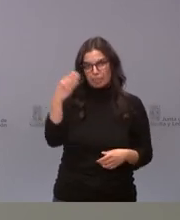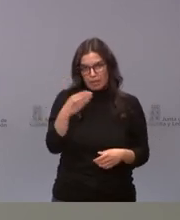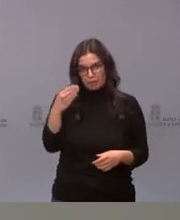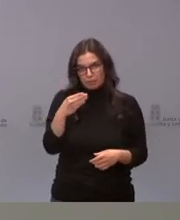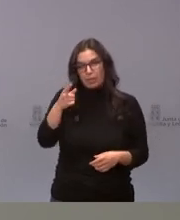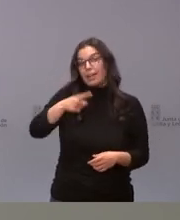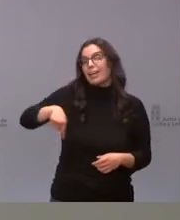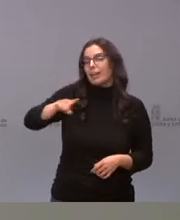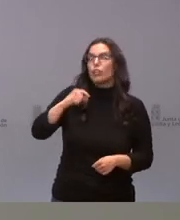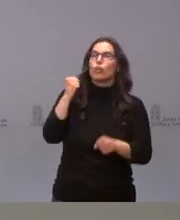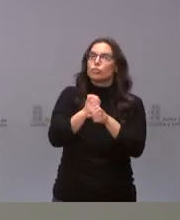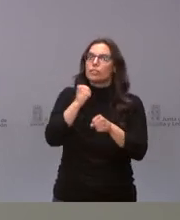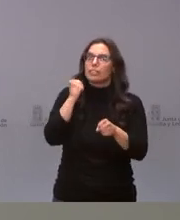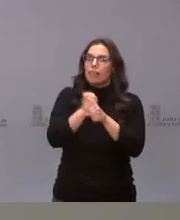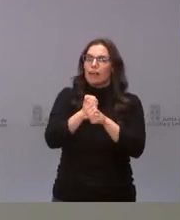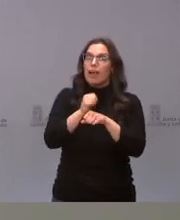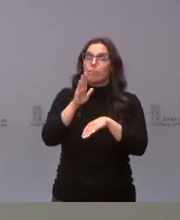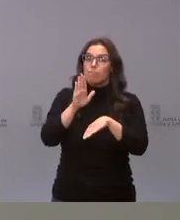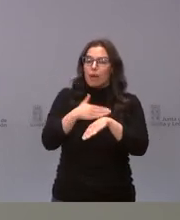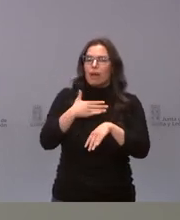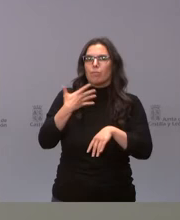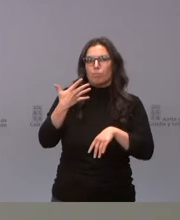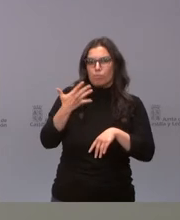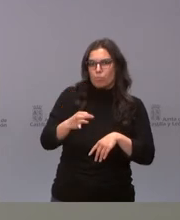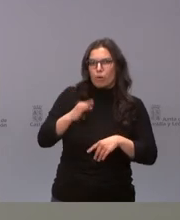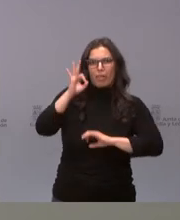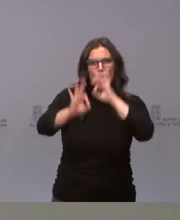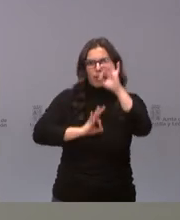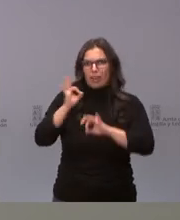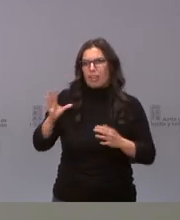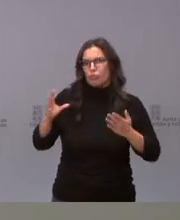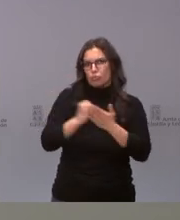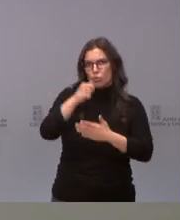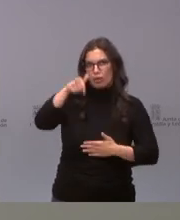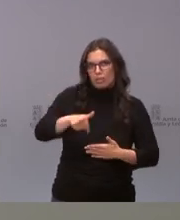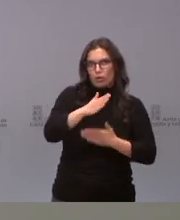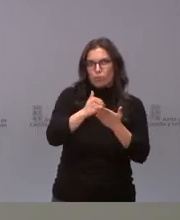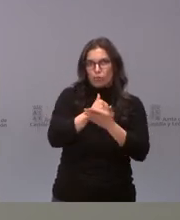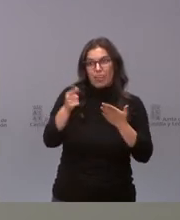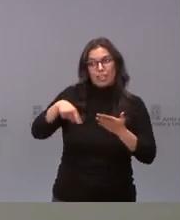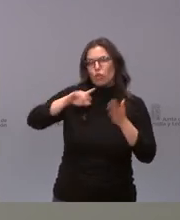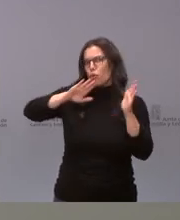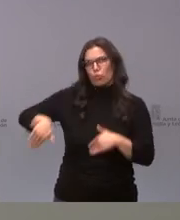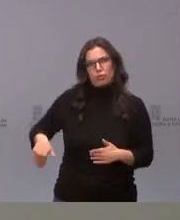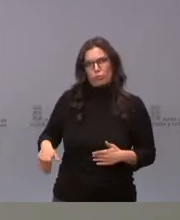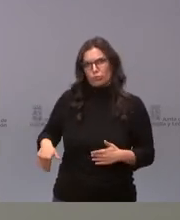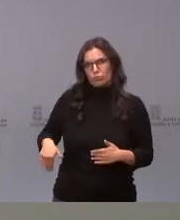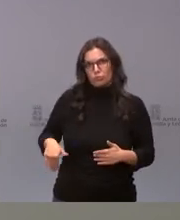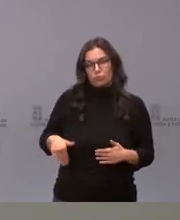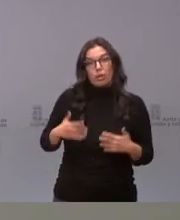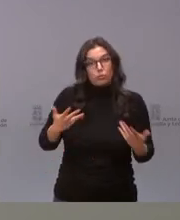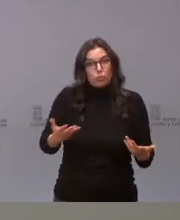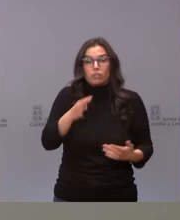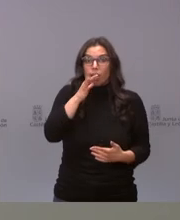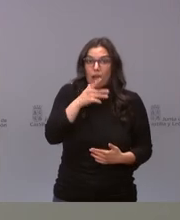estado trabajando para hacer posible todo lo que está sucediendo en esta comunidad autónoma. Y les hemos dejado los últimos. Con lo cual, ahora